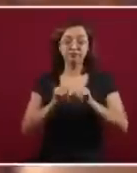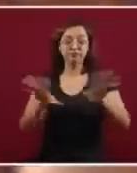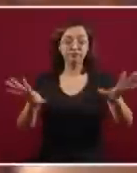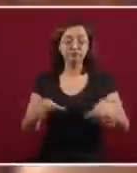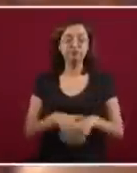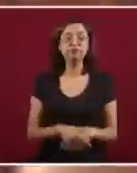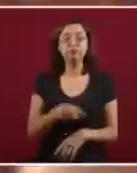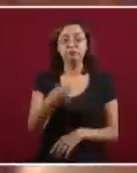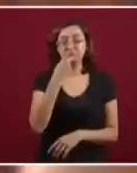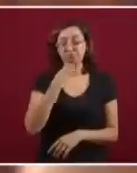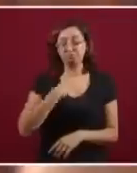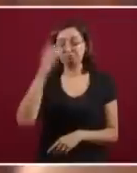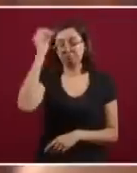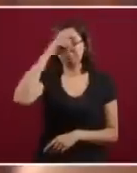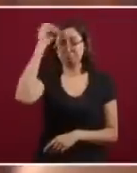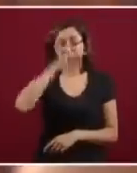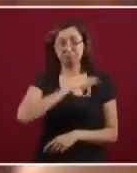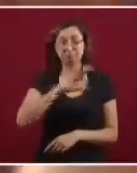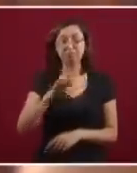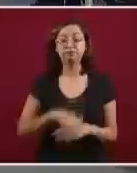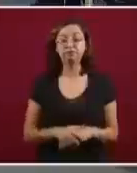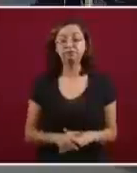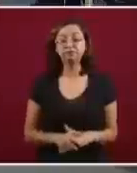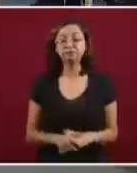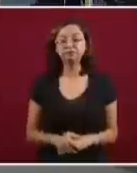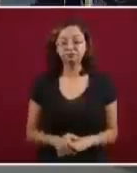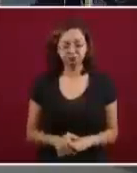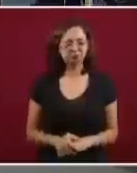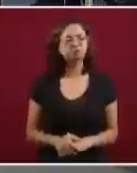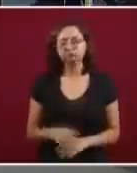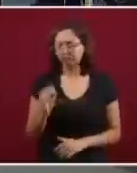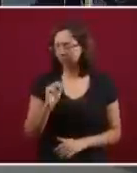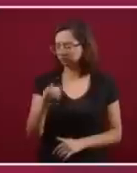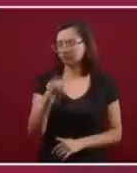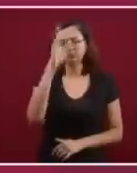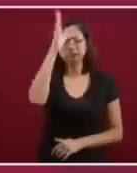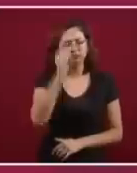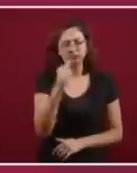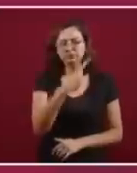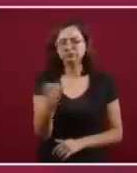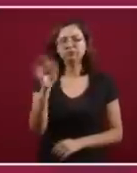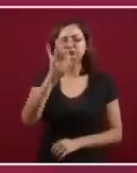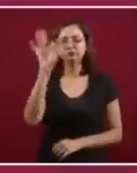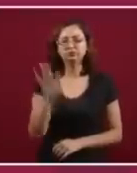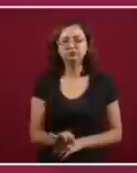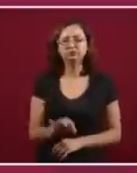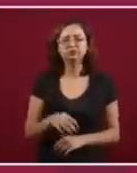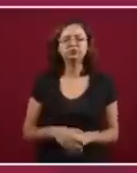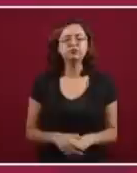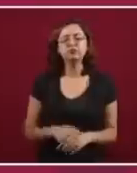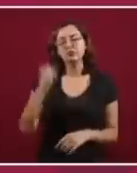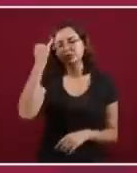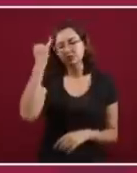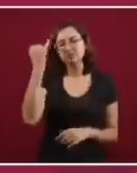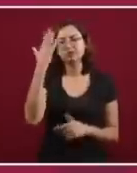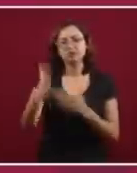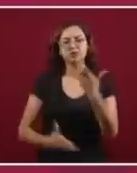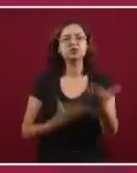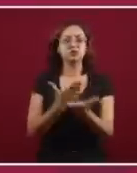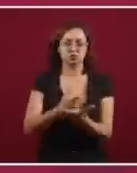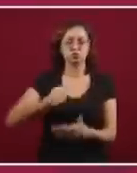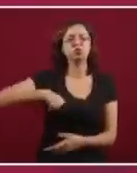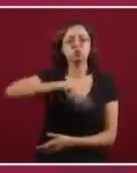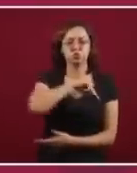si me puede dar una opinión al respecto y estoy totalmente de acuerdo es más la iniciativa surge de